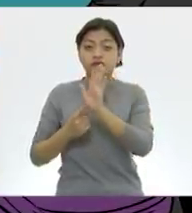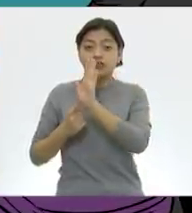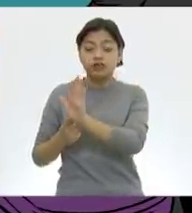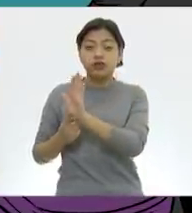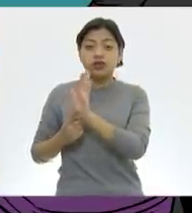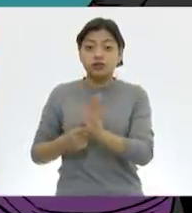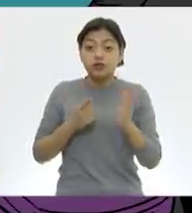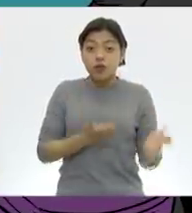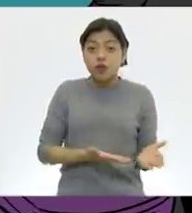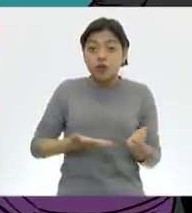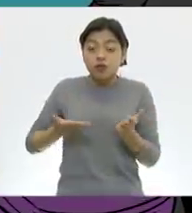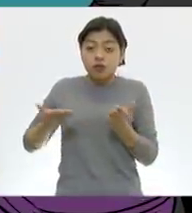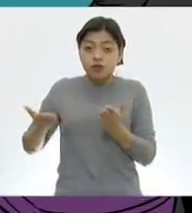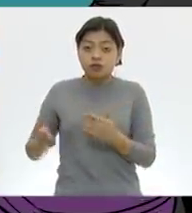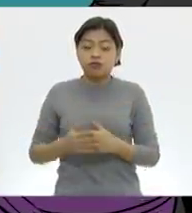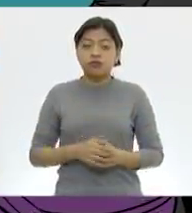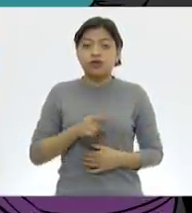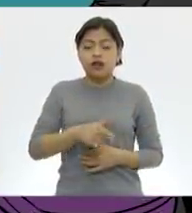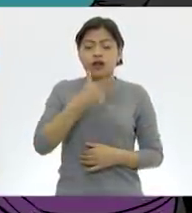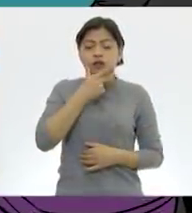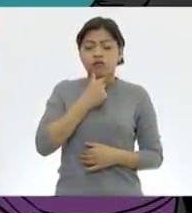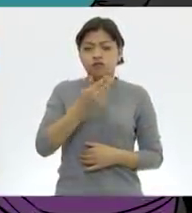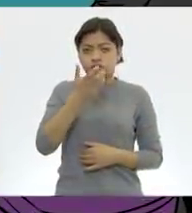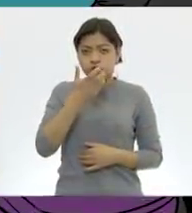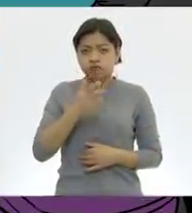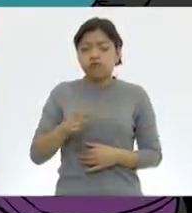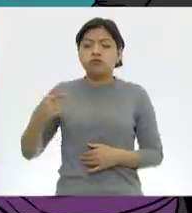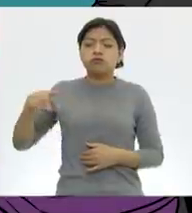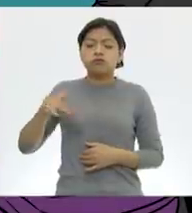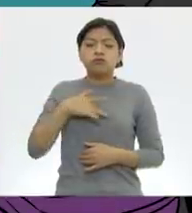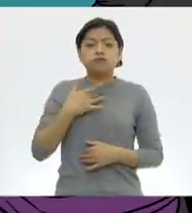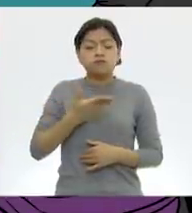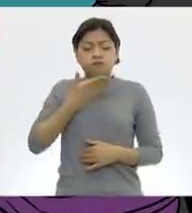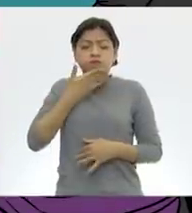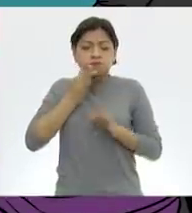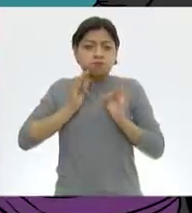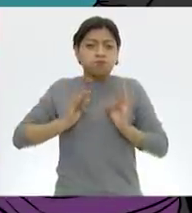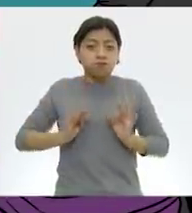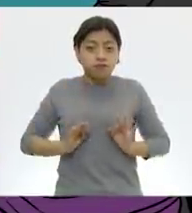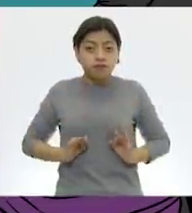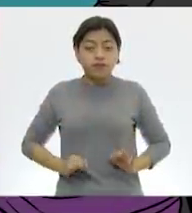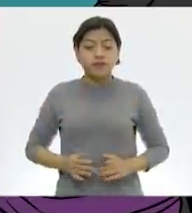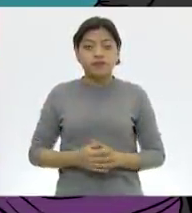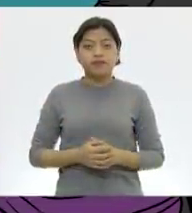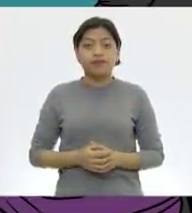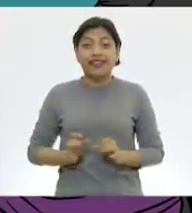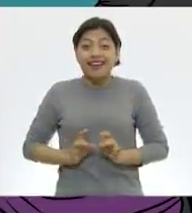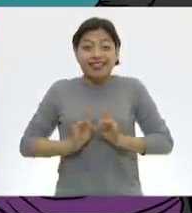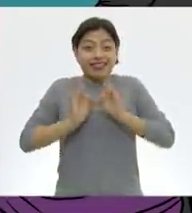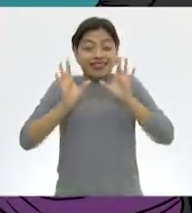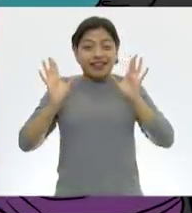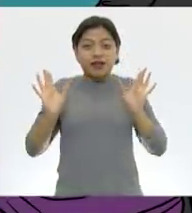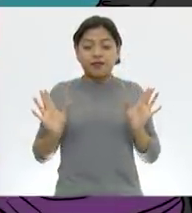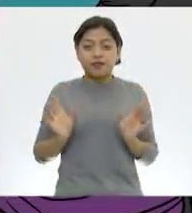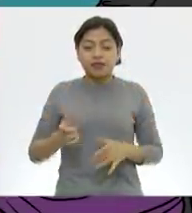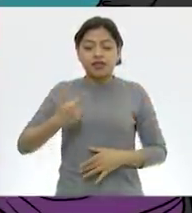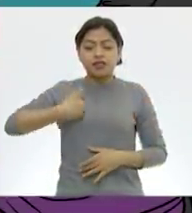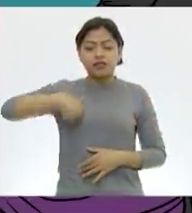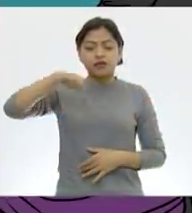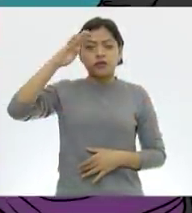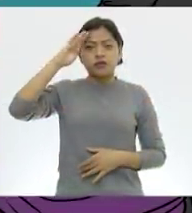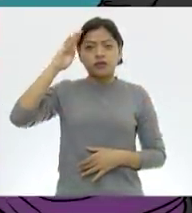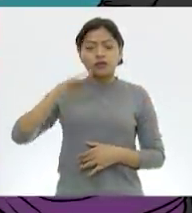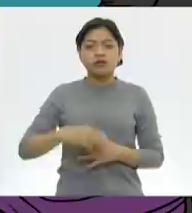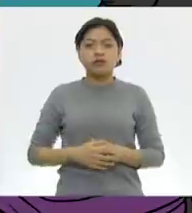otras cosas su sobriedad, duración y comodidad. De súbito, advertí sobre mi espina